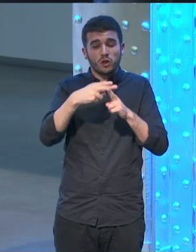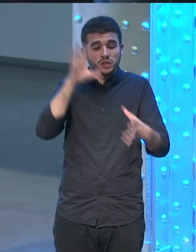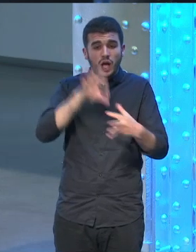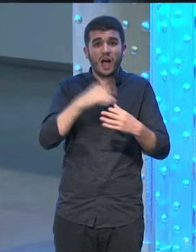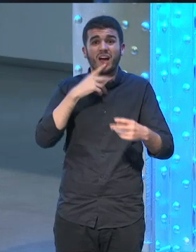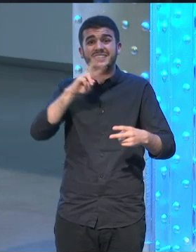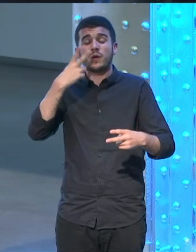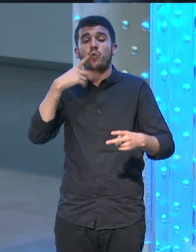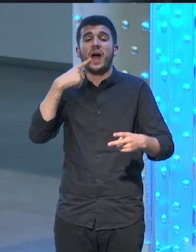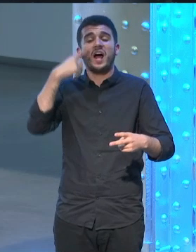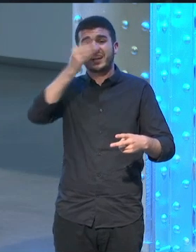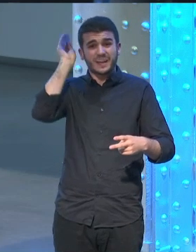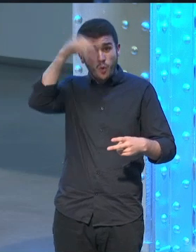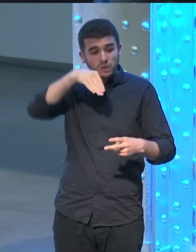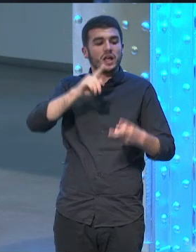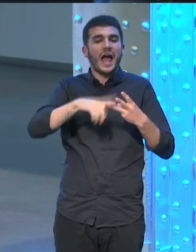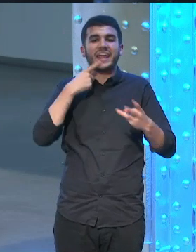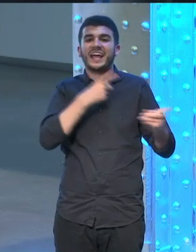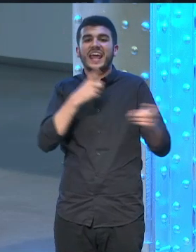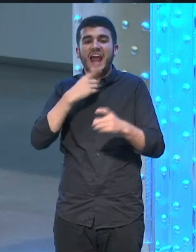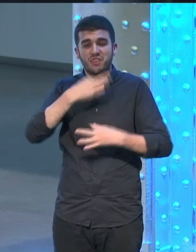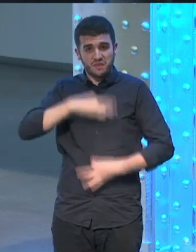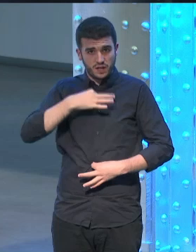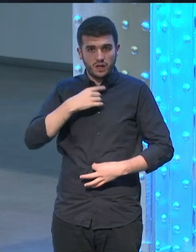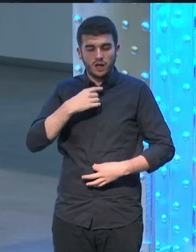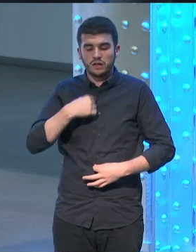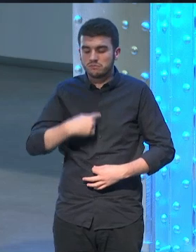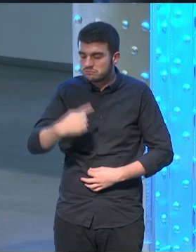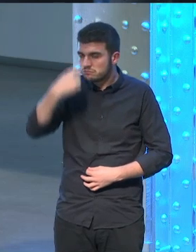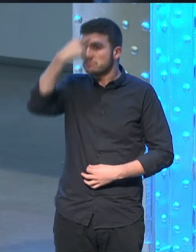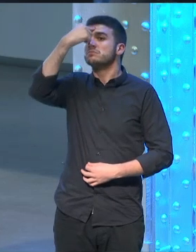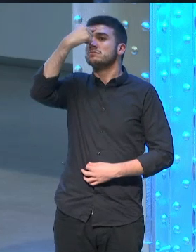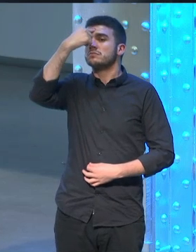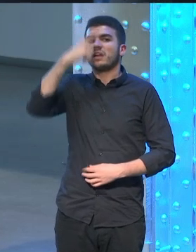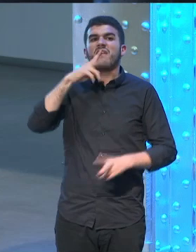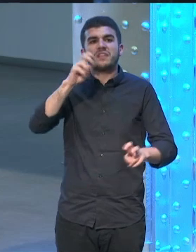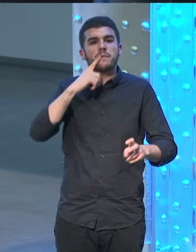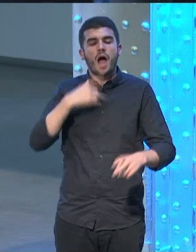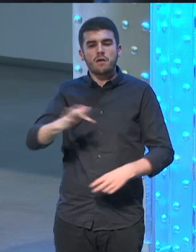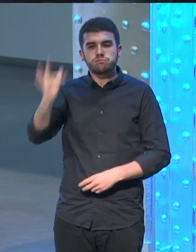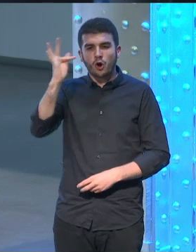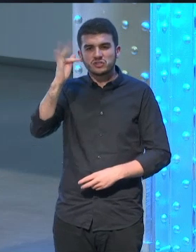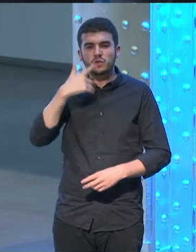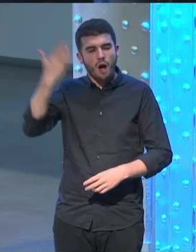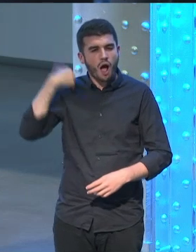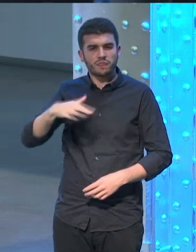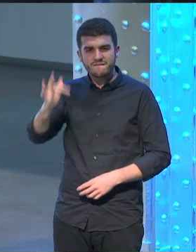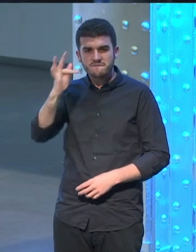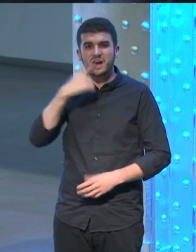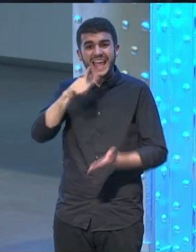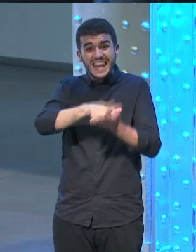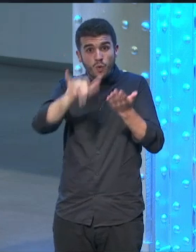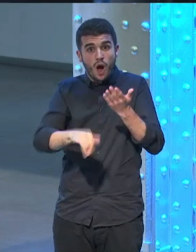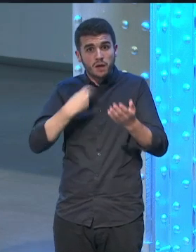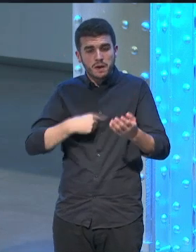Segunda República, guerra civil y posguerra. He hecho muchísimo de menos la posición y el positivismo que se utilizaba entonces y el lenguaje con